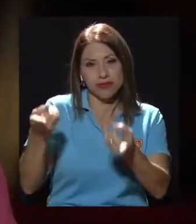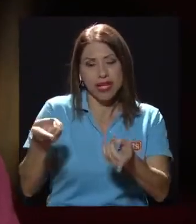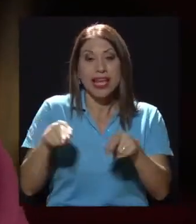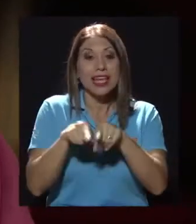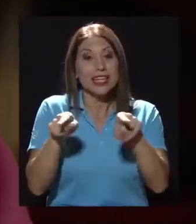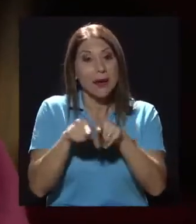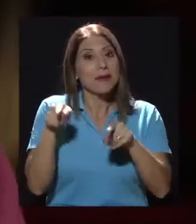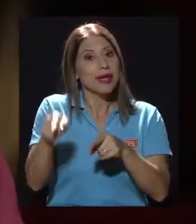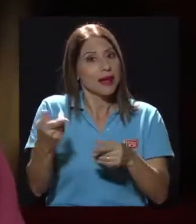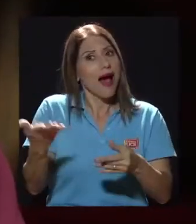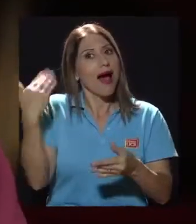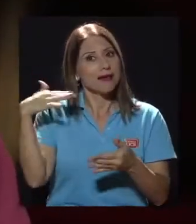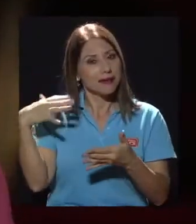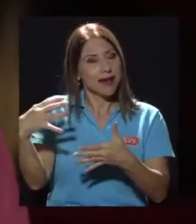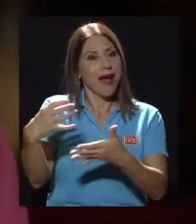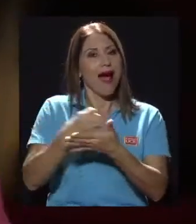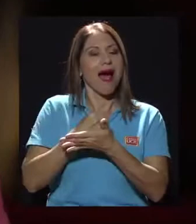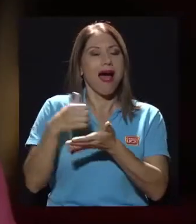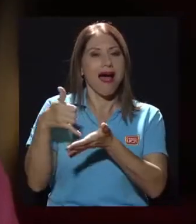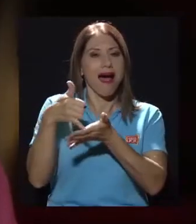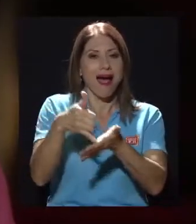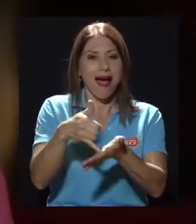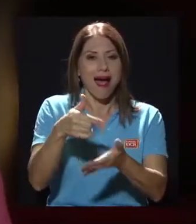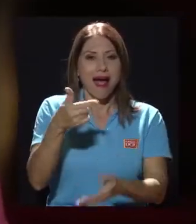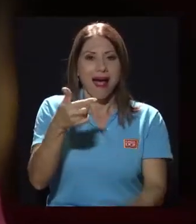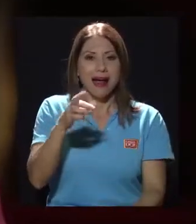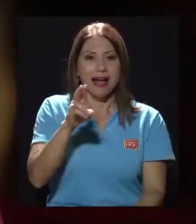Grammys. Bueno,